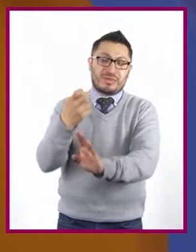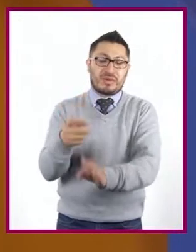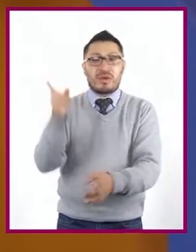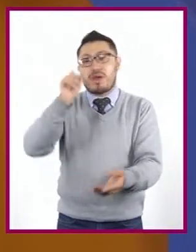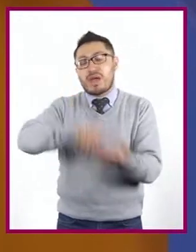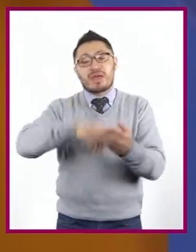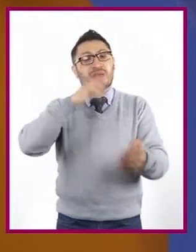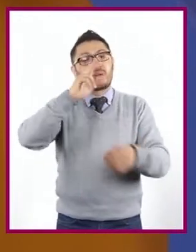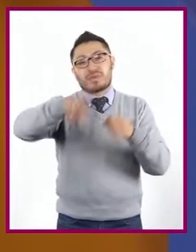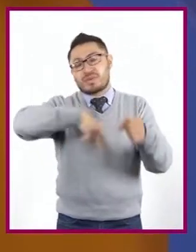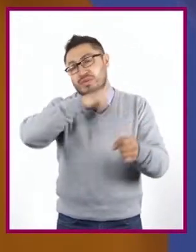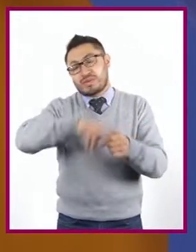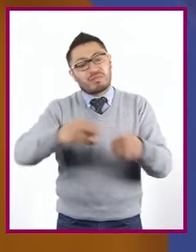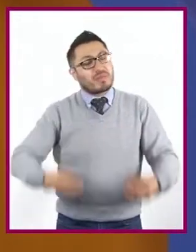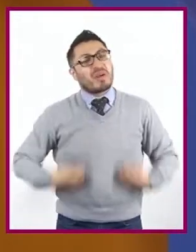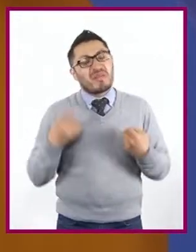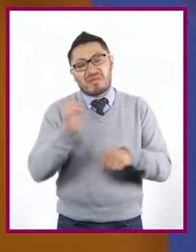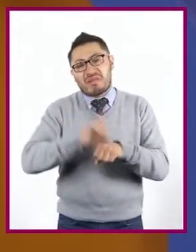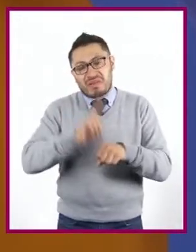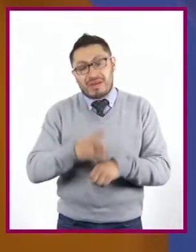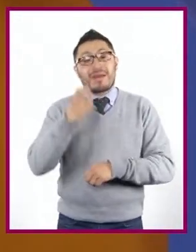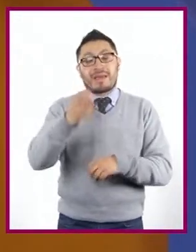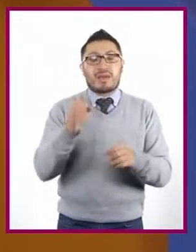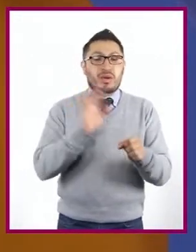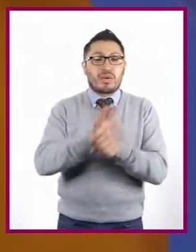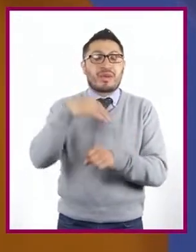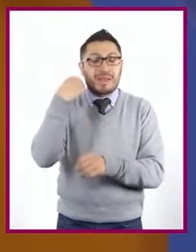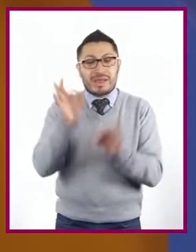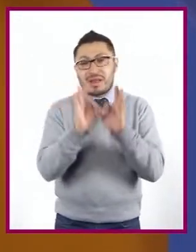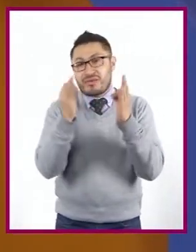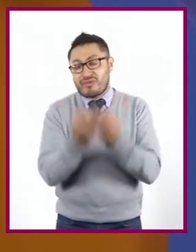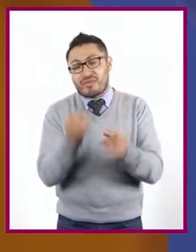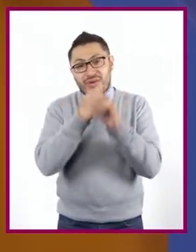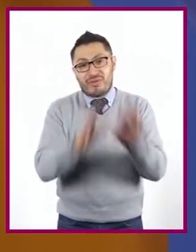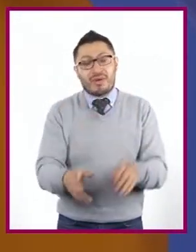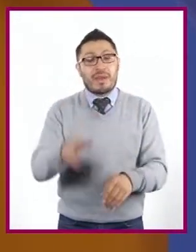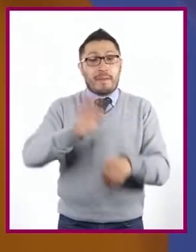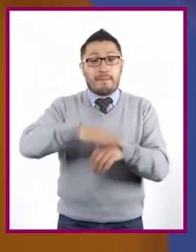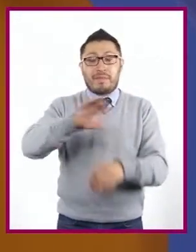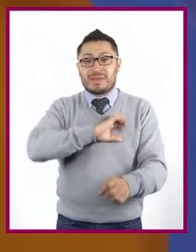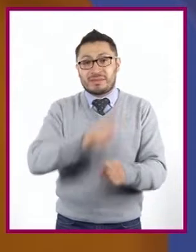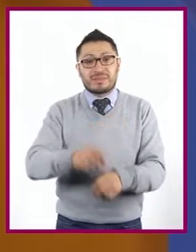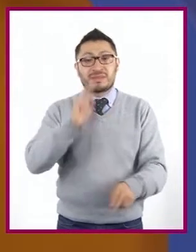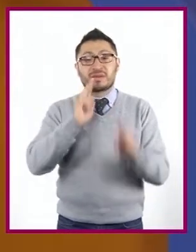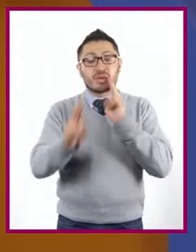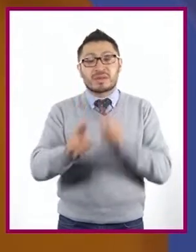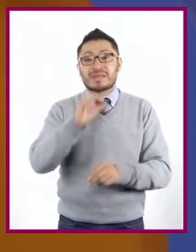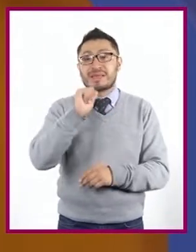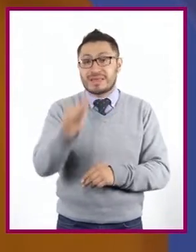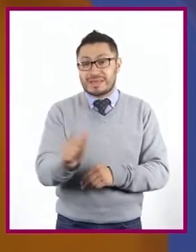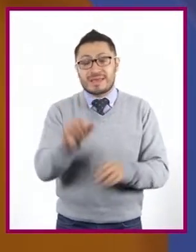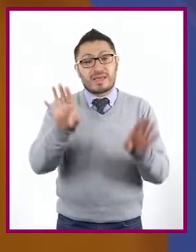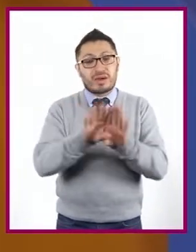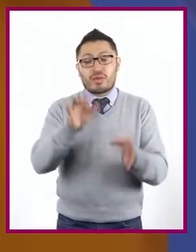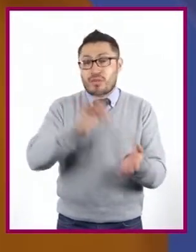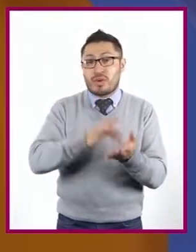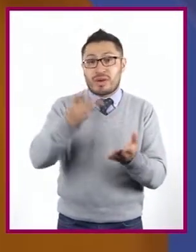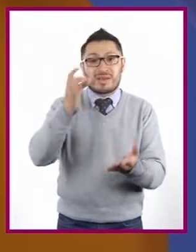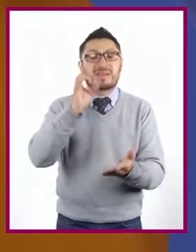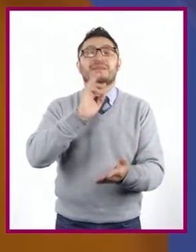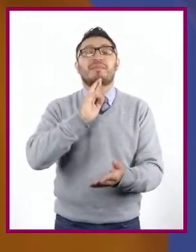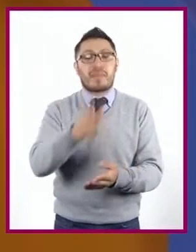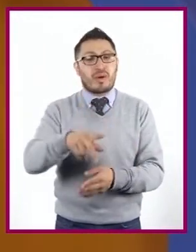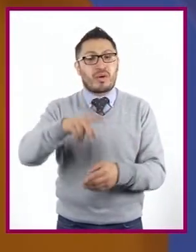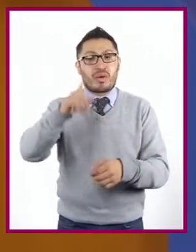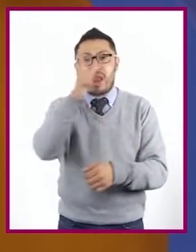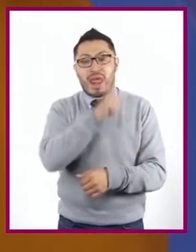cotidiana. En cualquier género informativo, en especial la noticia, nada se agradece tanto como la sencillez del lenguaje, pero